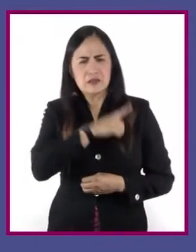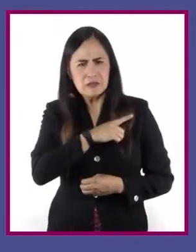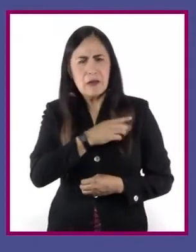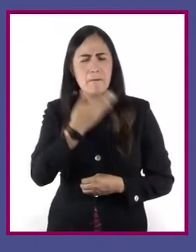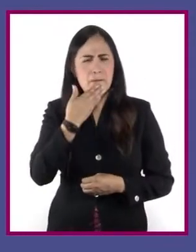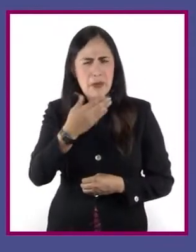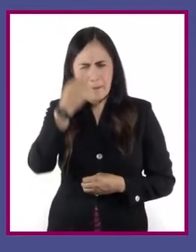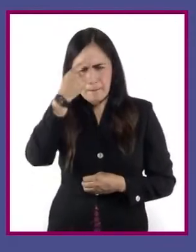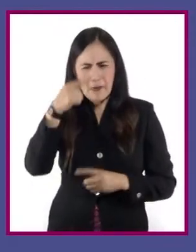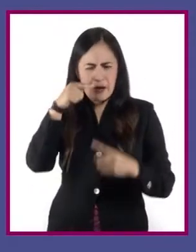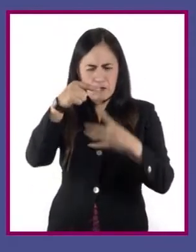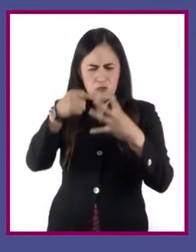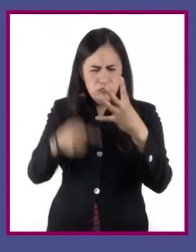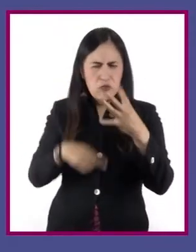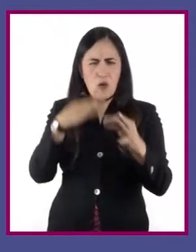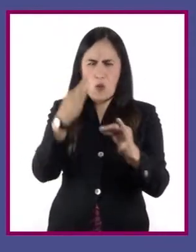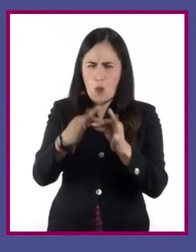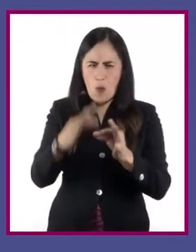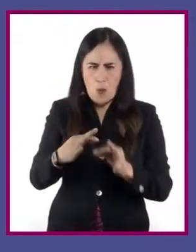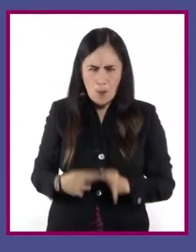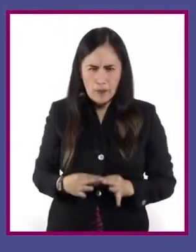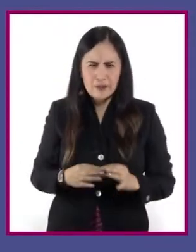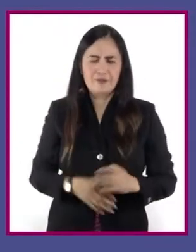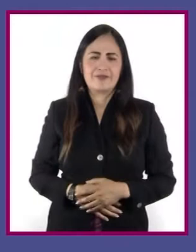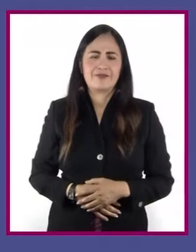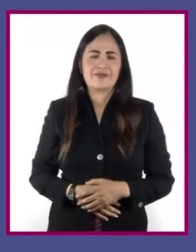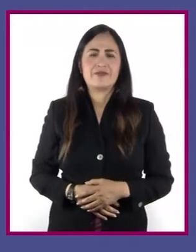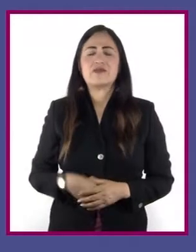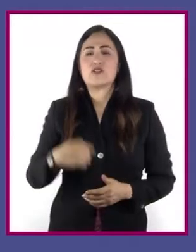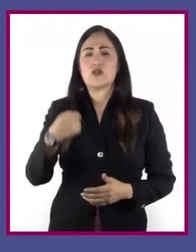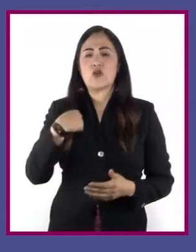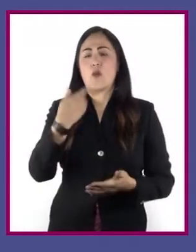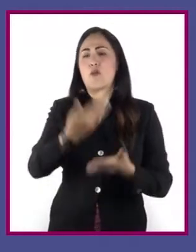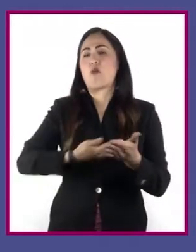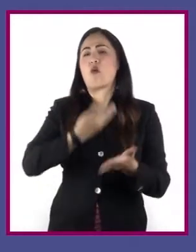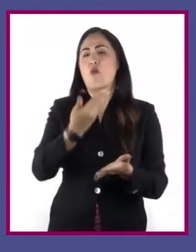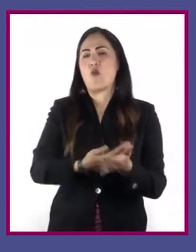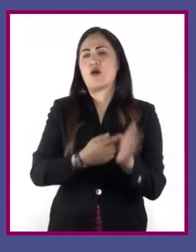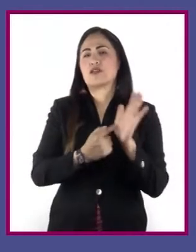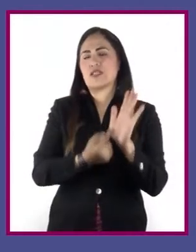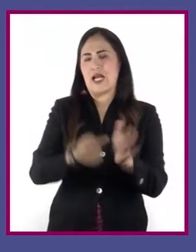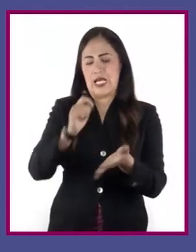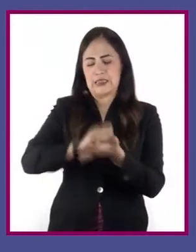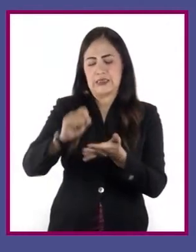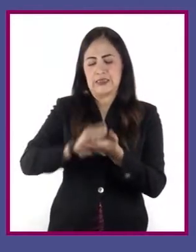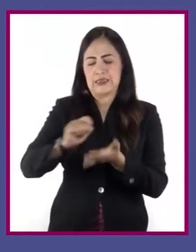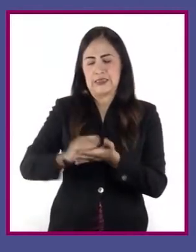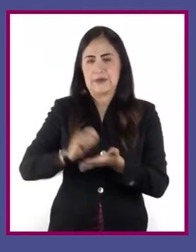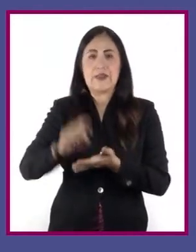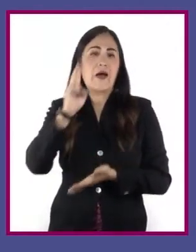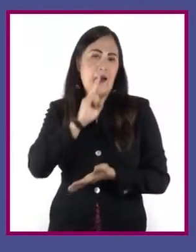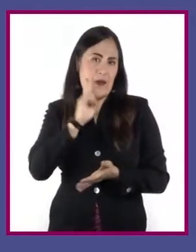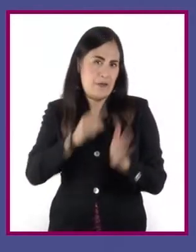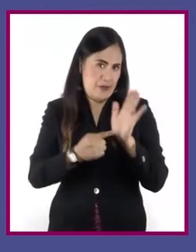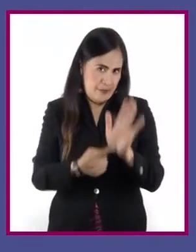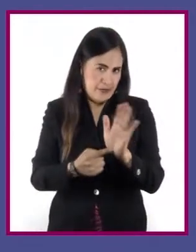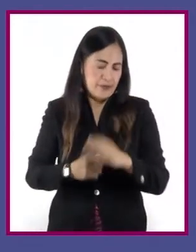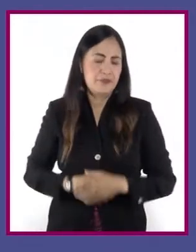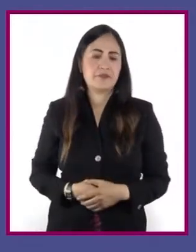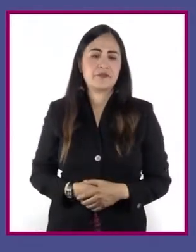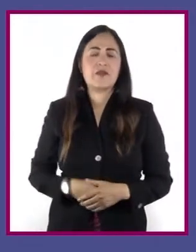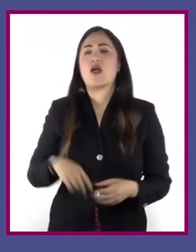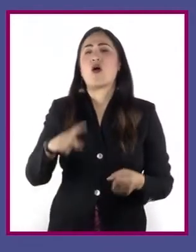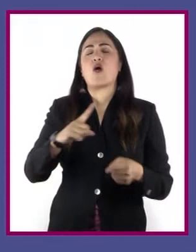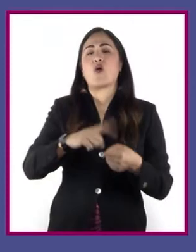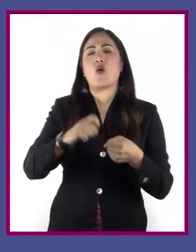ha propuesto. Mire, aquí tengo una propuesta de borrador. Veamos. En la primera parte, verán en